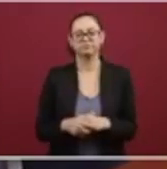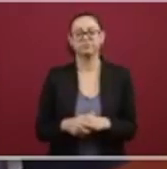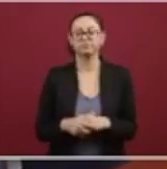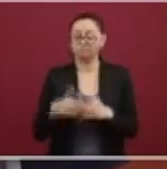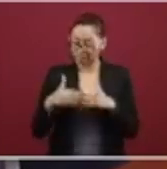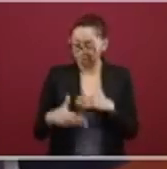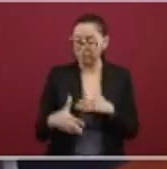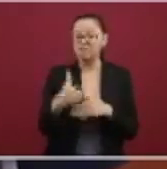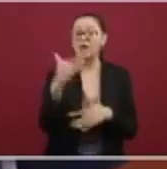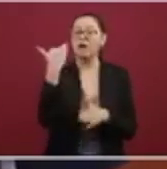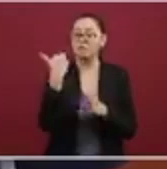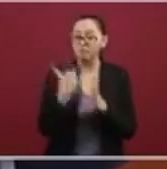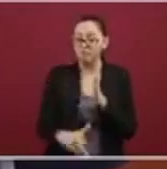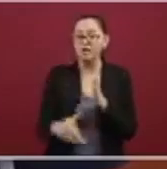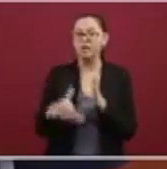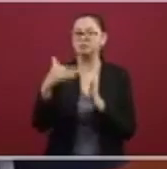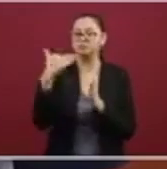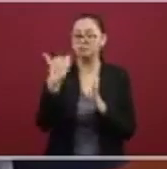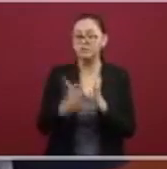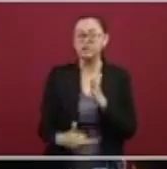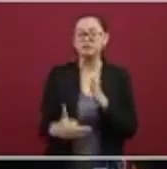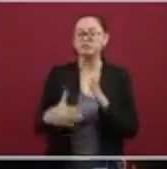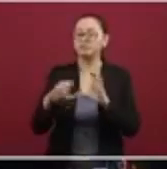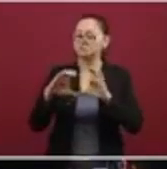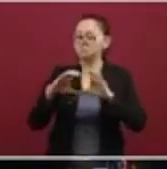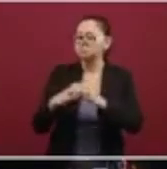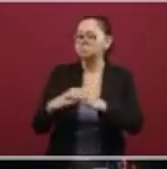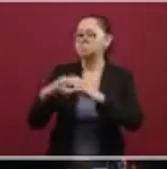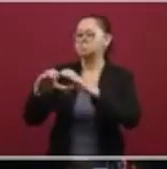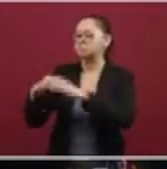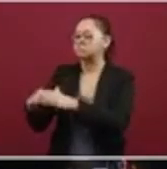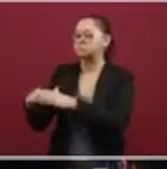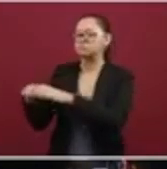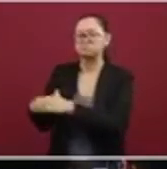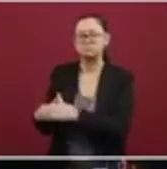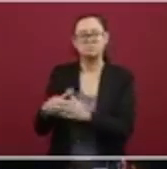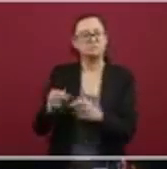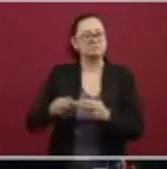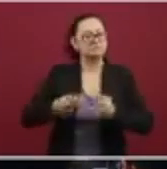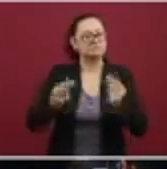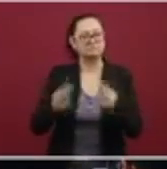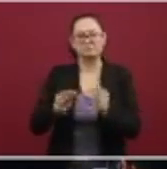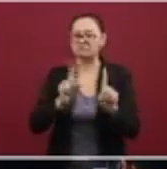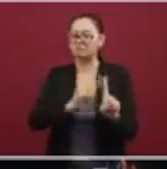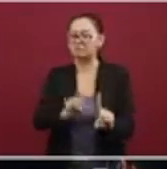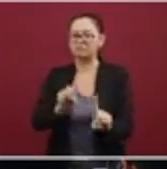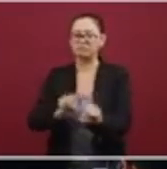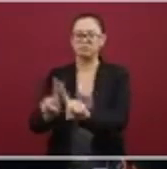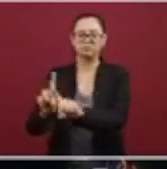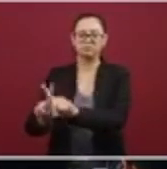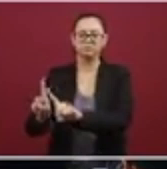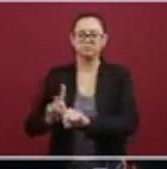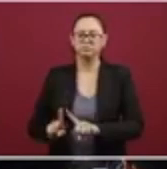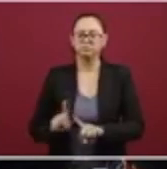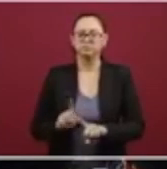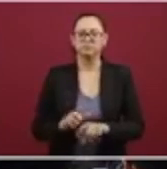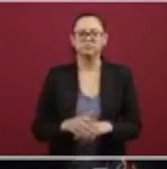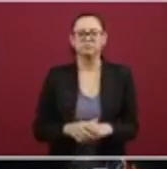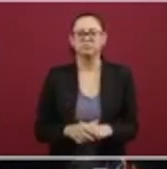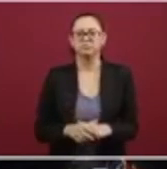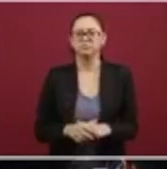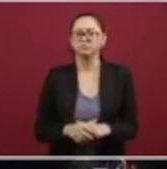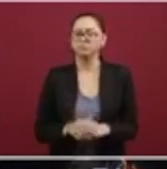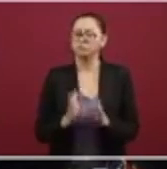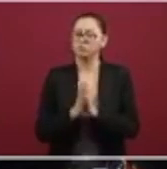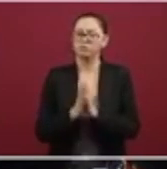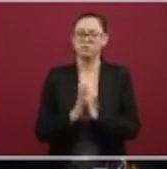necesidades en todas nuestras comunidades de diferente tipo, que no nos dejen